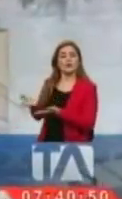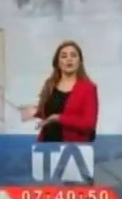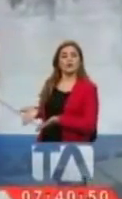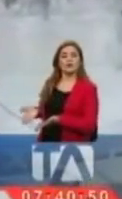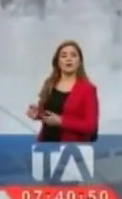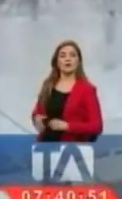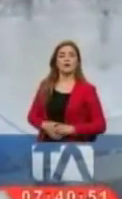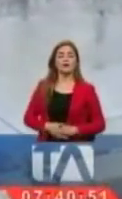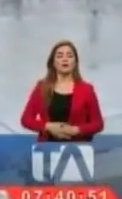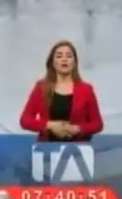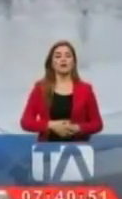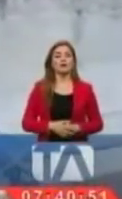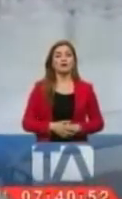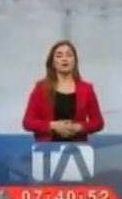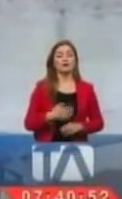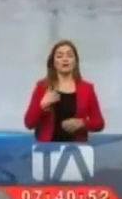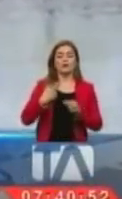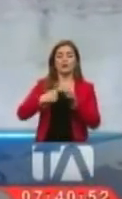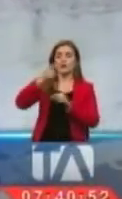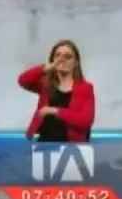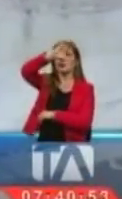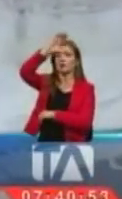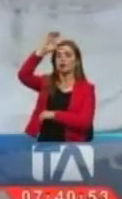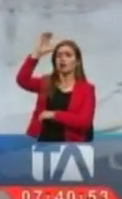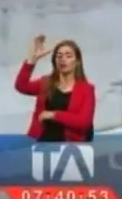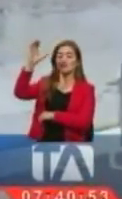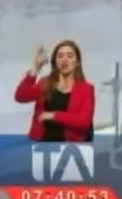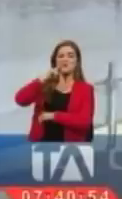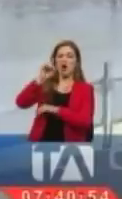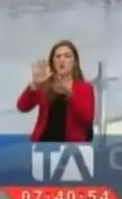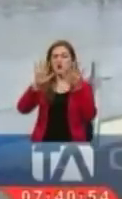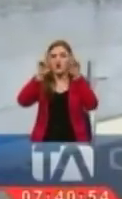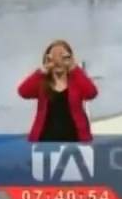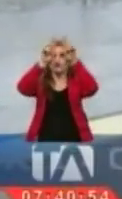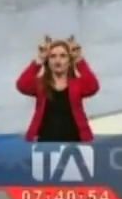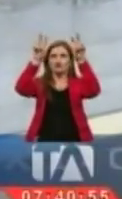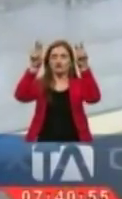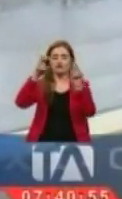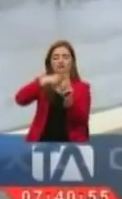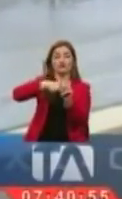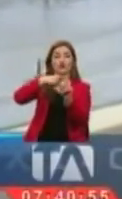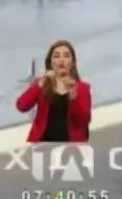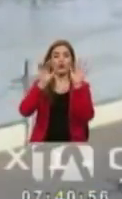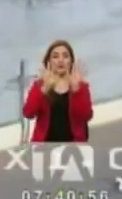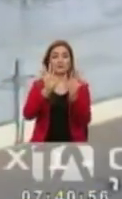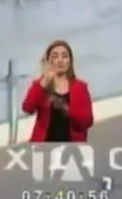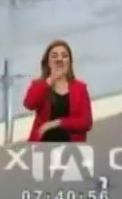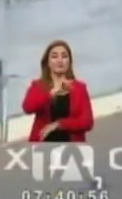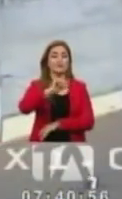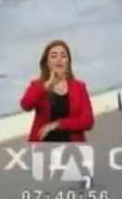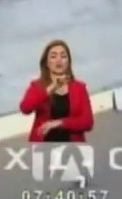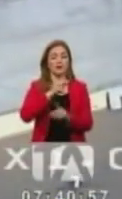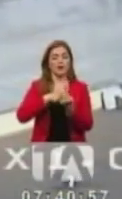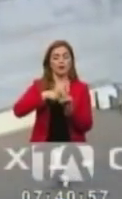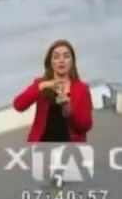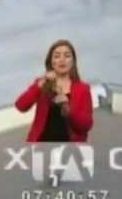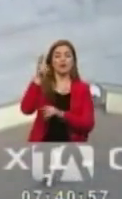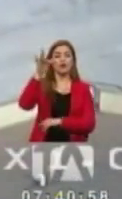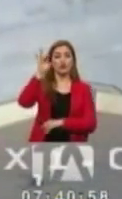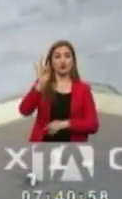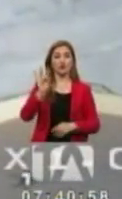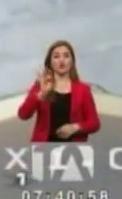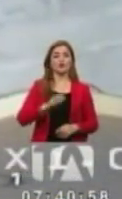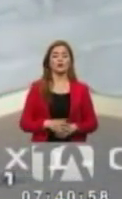les contamos que la capital tiene un cielo parcialmente nublado con una temperatura actual de 10 grados y se espera una máxima de 18